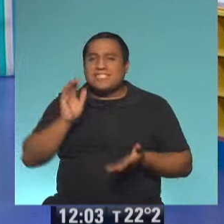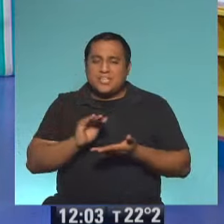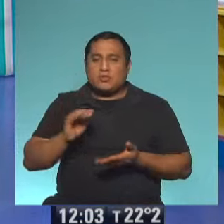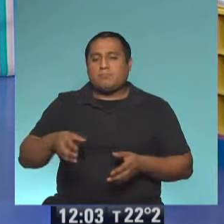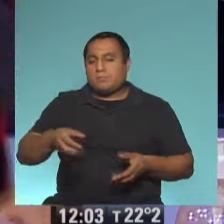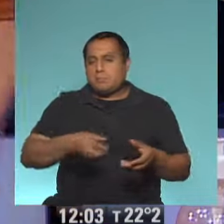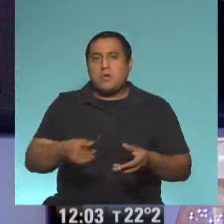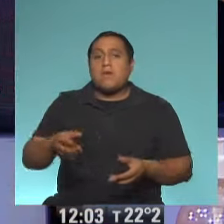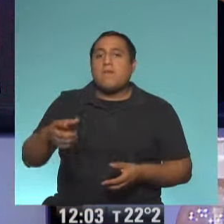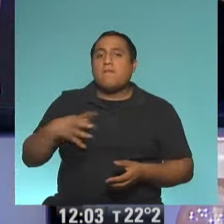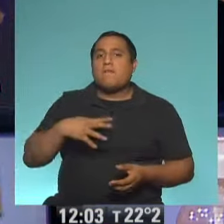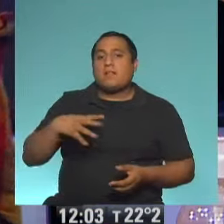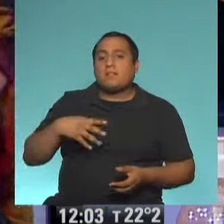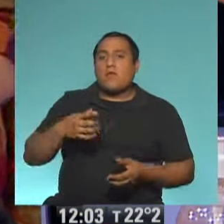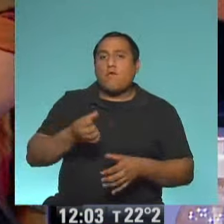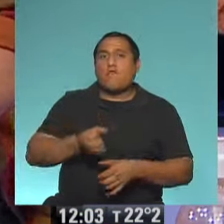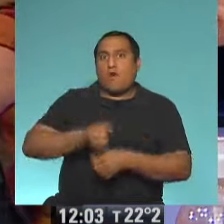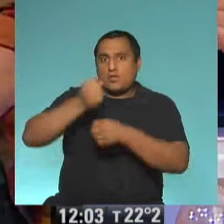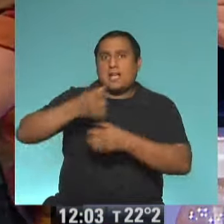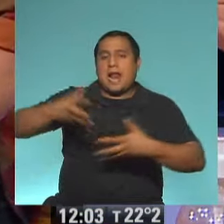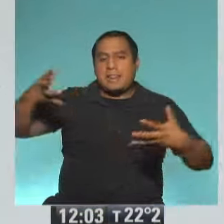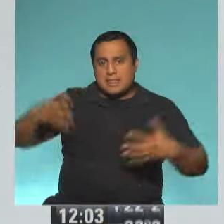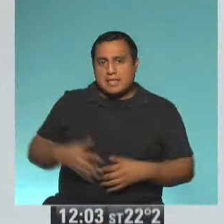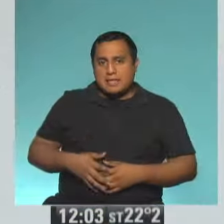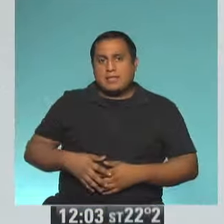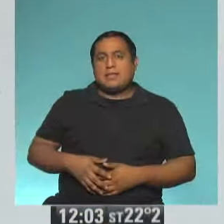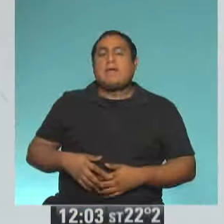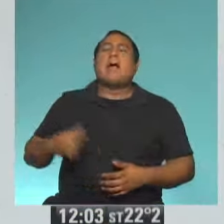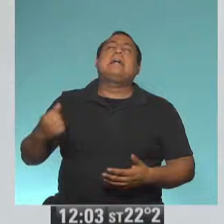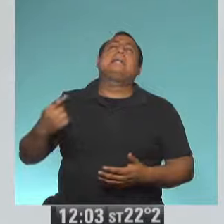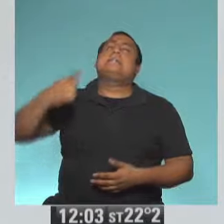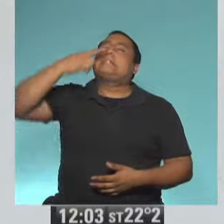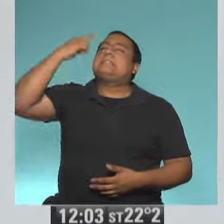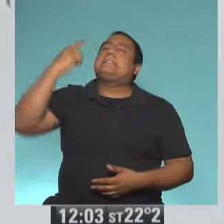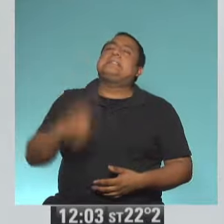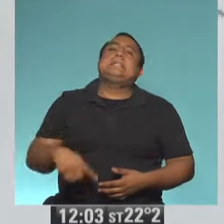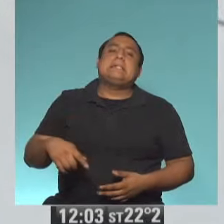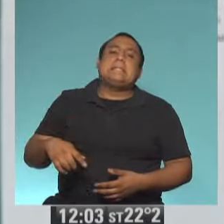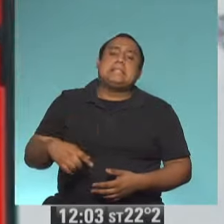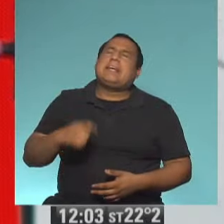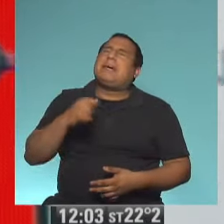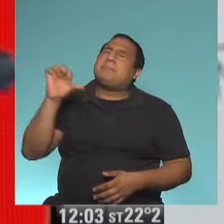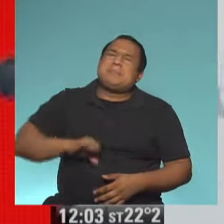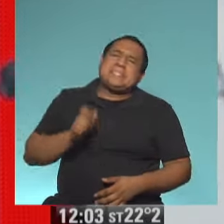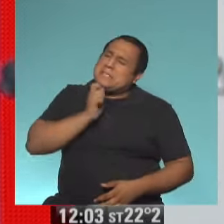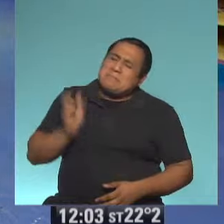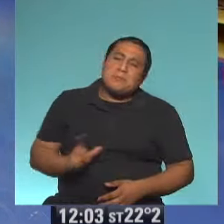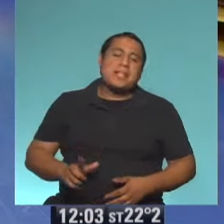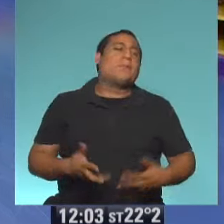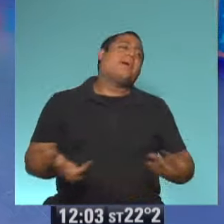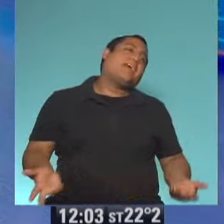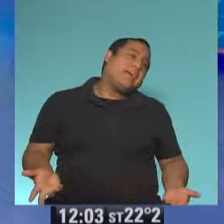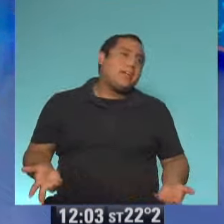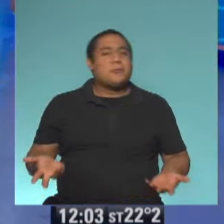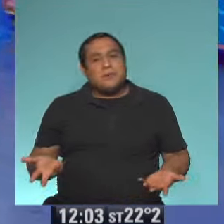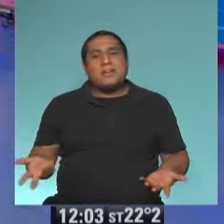cucharón. Y a vos te queda el bolsazo, la bolsota. Ay, me quedó la última. No me gusta perder. Bueno, no pasa